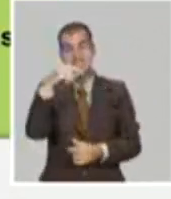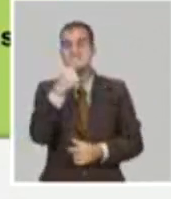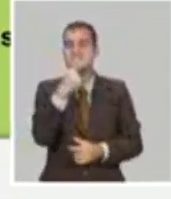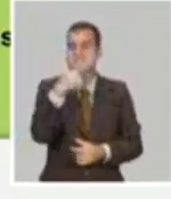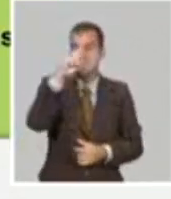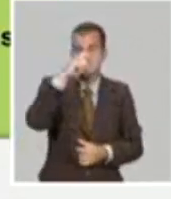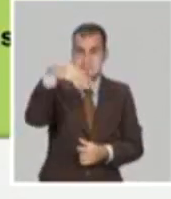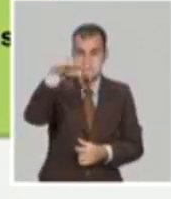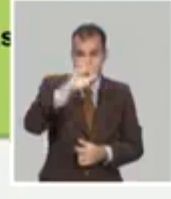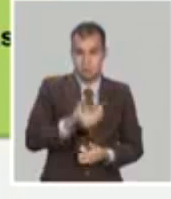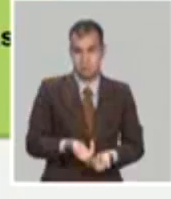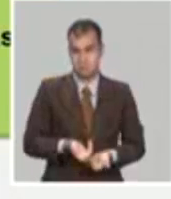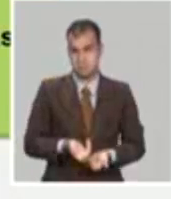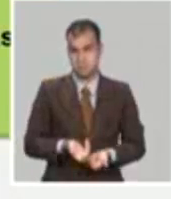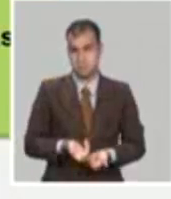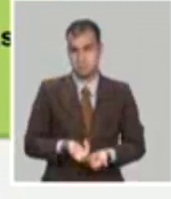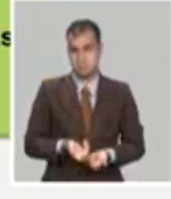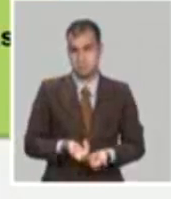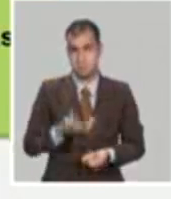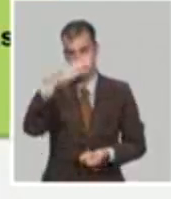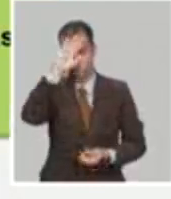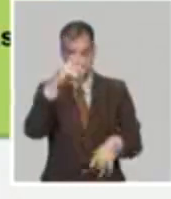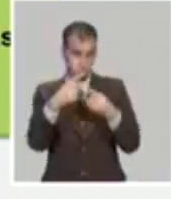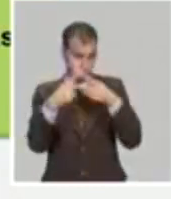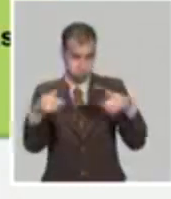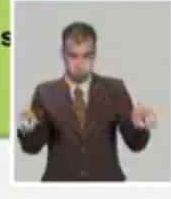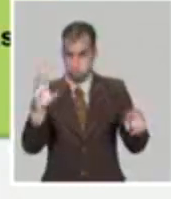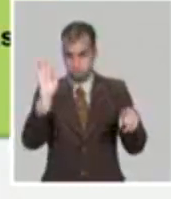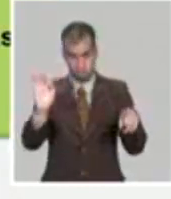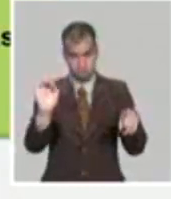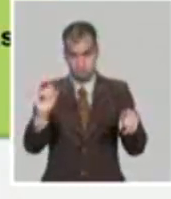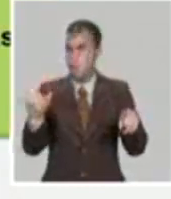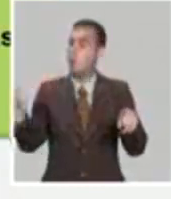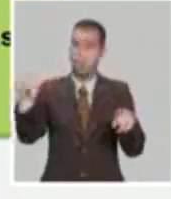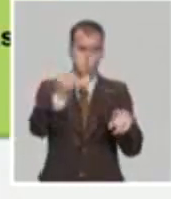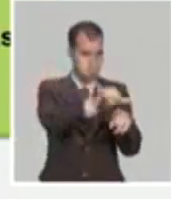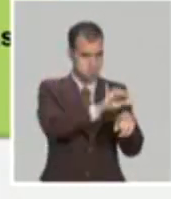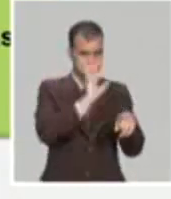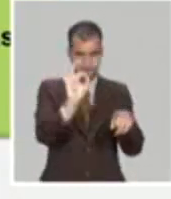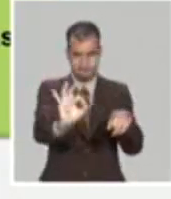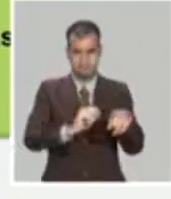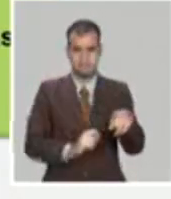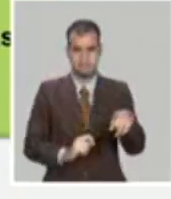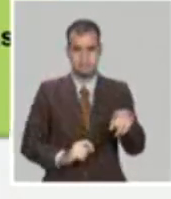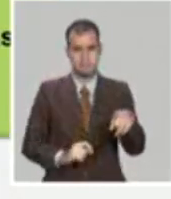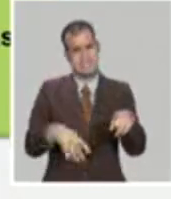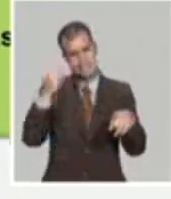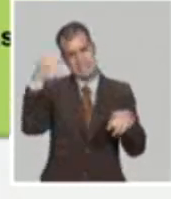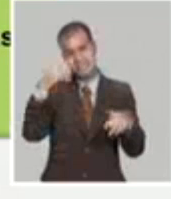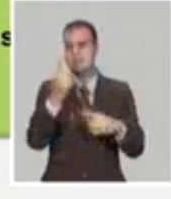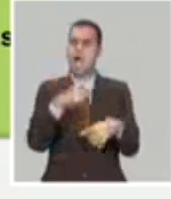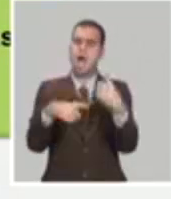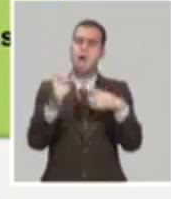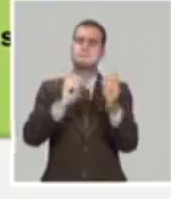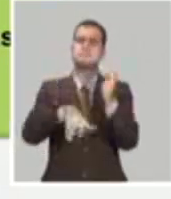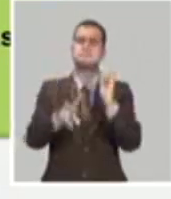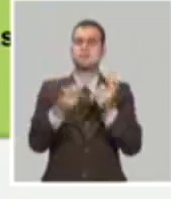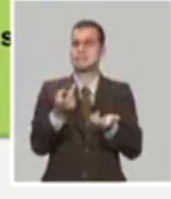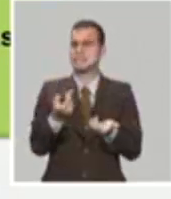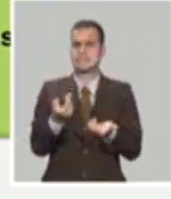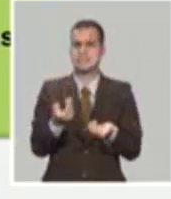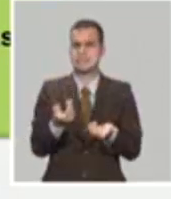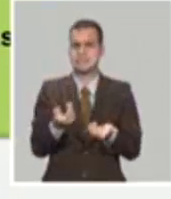país, y lo vamos a hacer al unísono en todo el país, con excepción de las provincias que se van a intervenir de